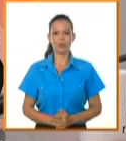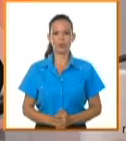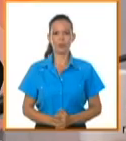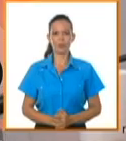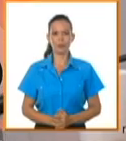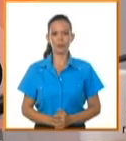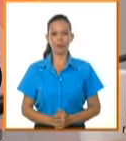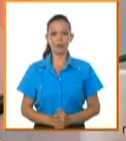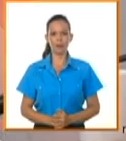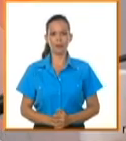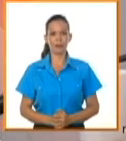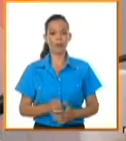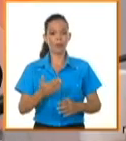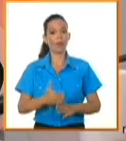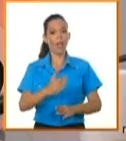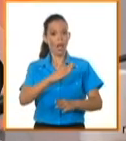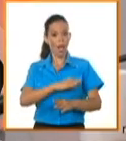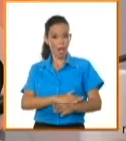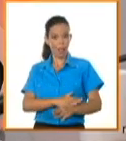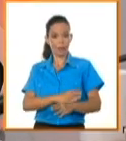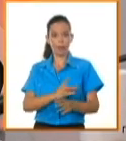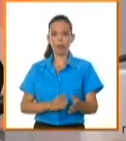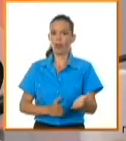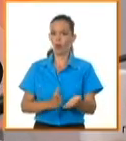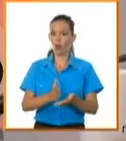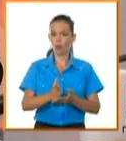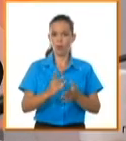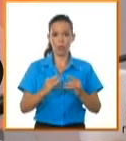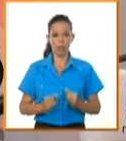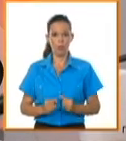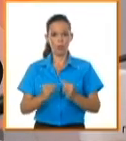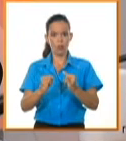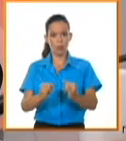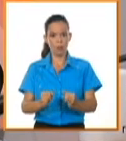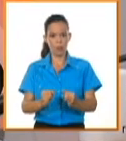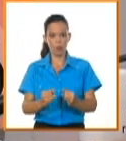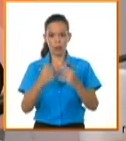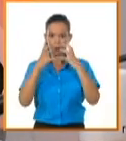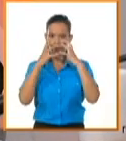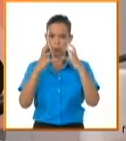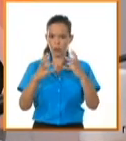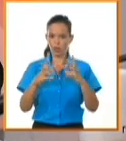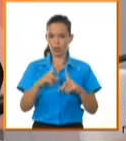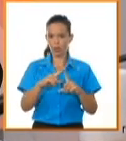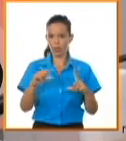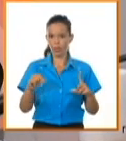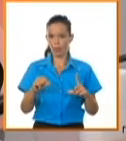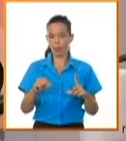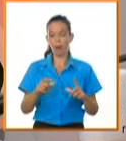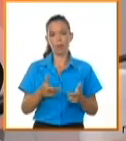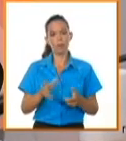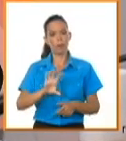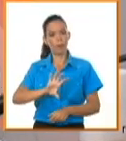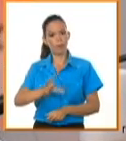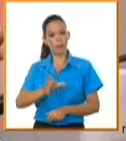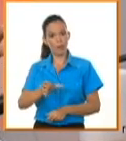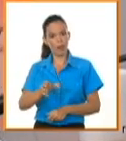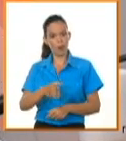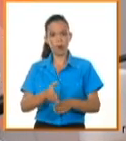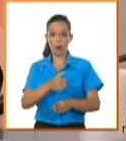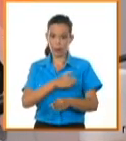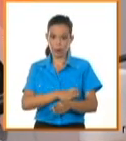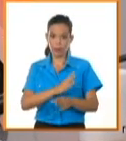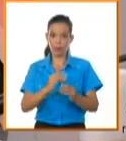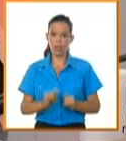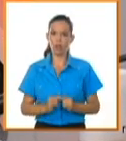y antes de entrar en el análisis de esta tarde Vamos como es habitual a nuestra sección la noticia del día que hoy